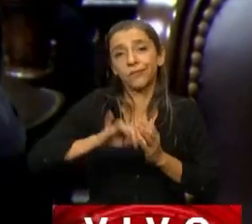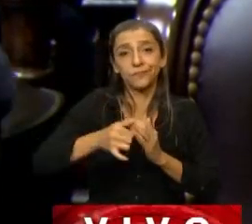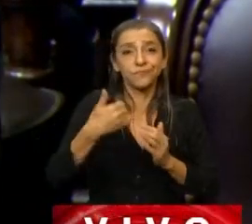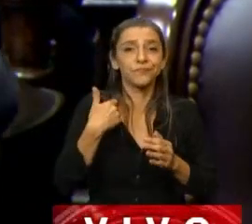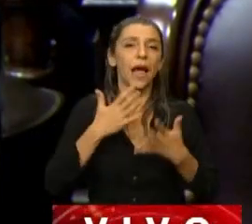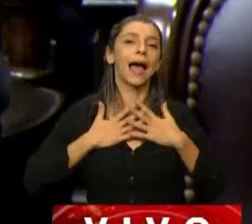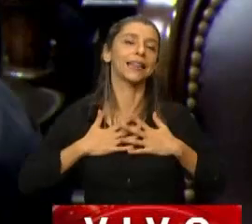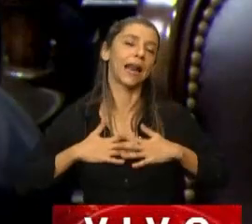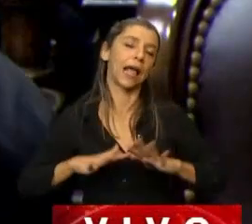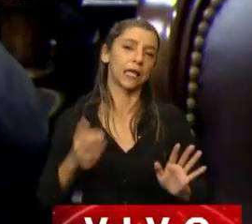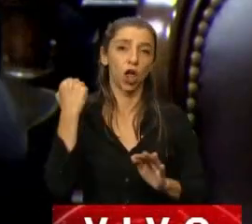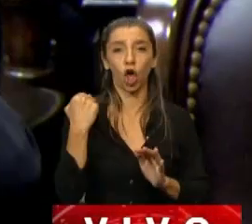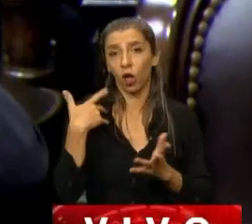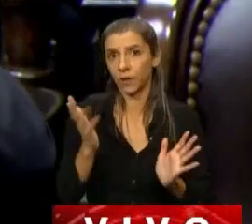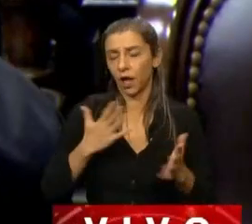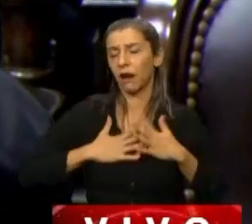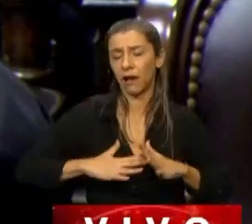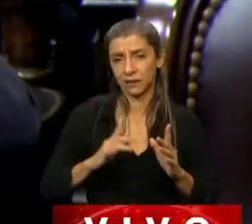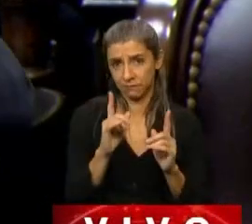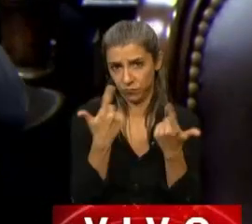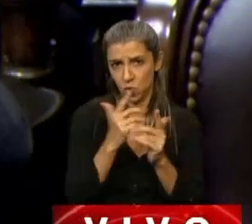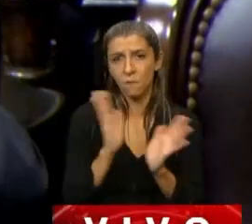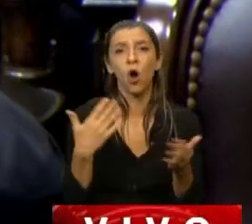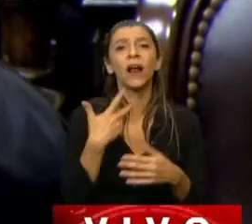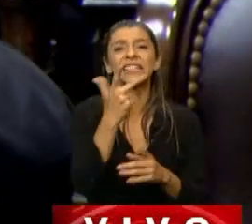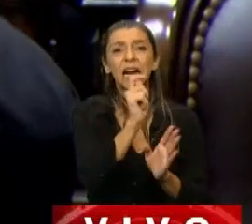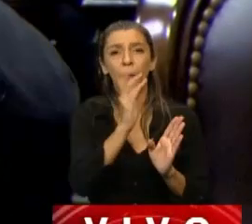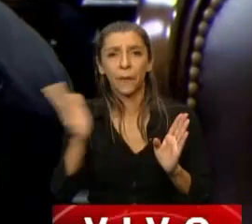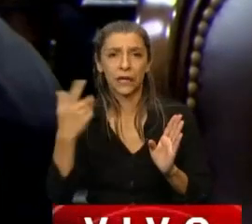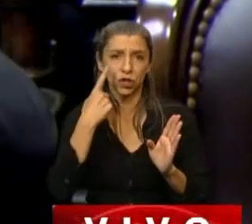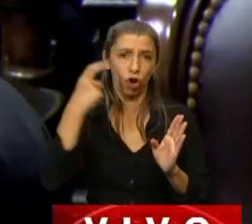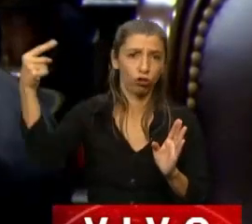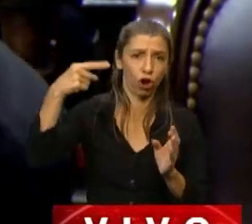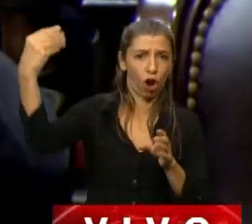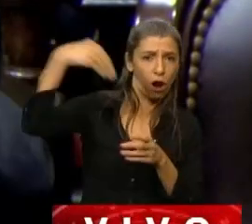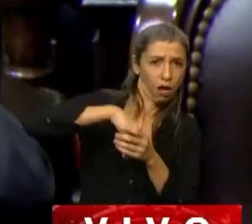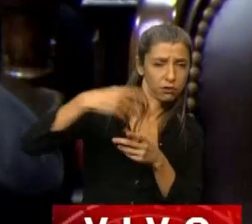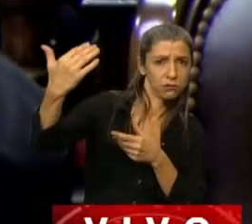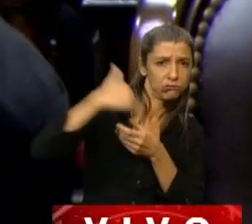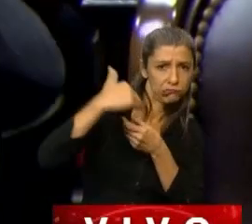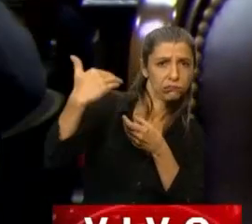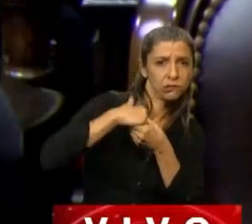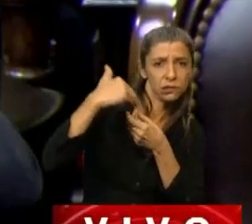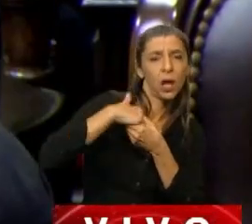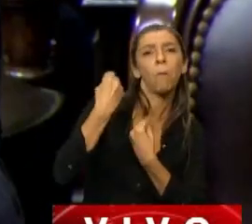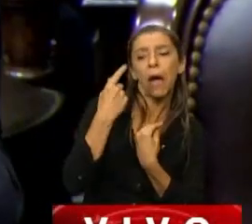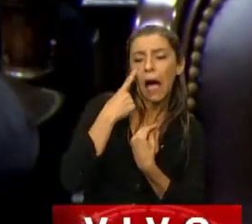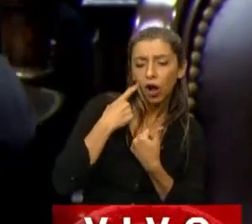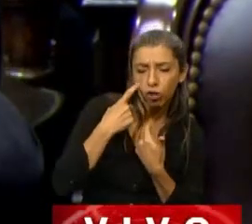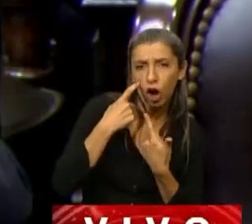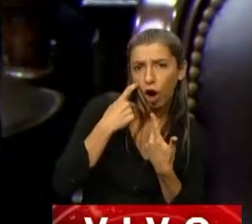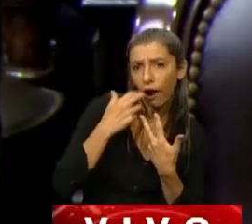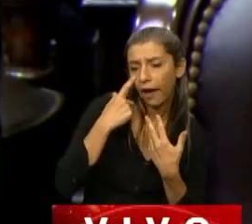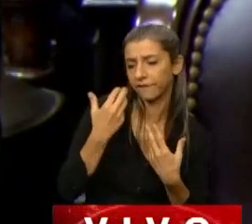macroeconómica, porque las revisiones trimestrales nos someten a un escrutinio permanente en un contexto geopolítico global muy complicado, con precios de la energía